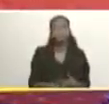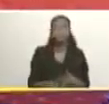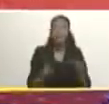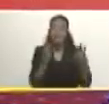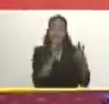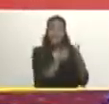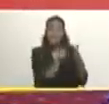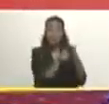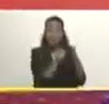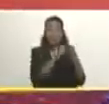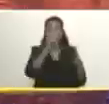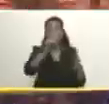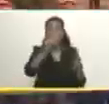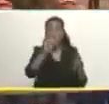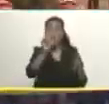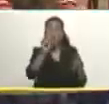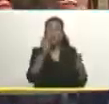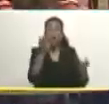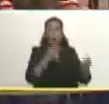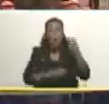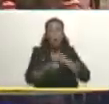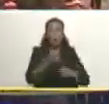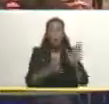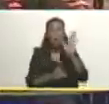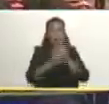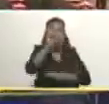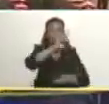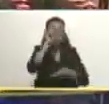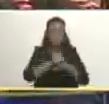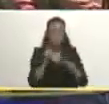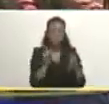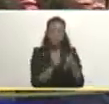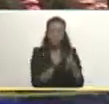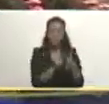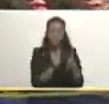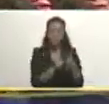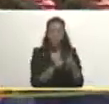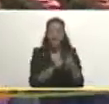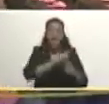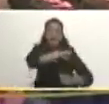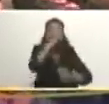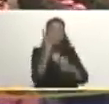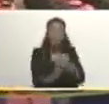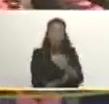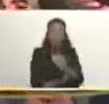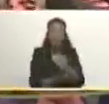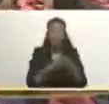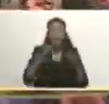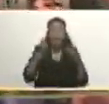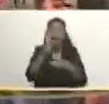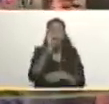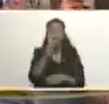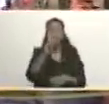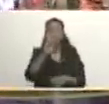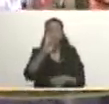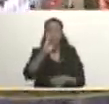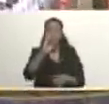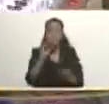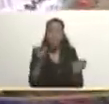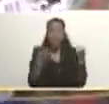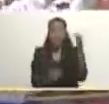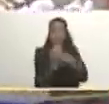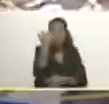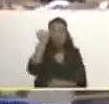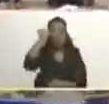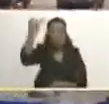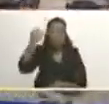Segundo vértice en la cooperación con el desarrollo nacional, el reforzamiento de las bricomiles, brillante estrategia